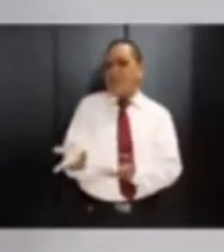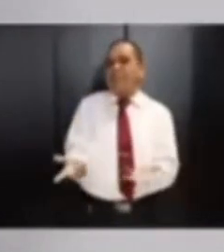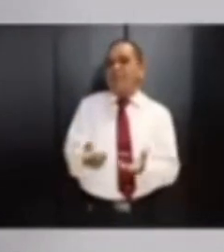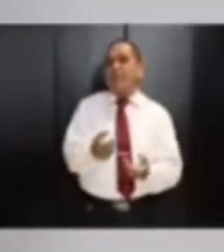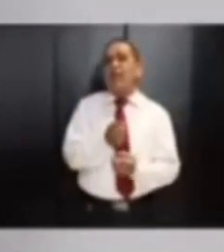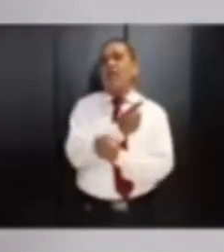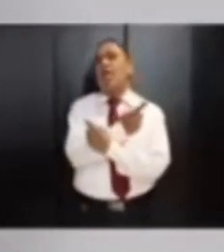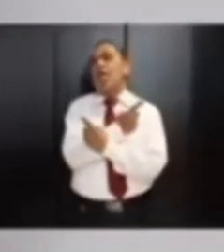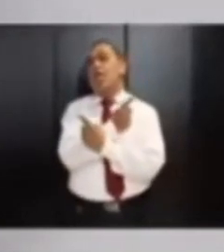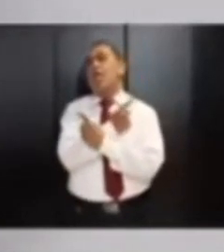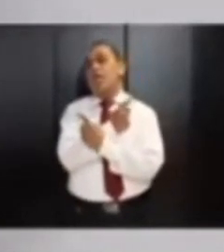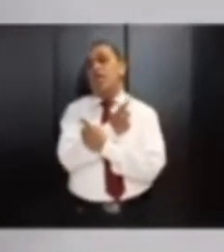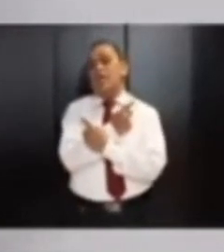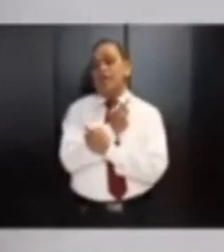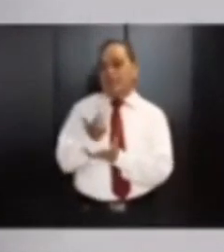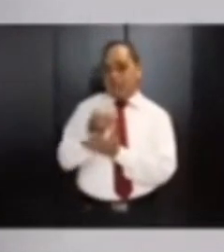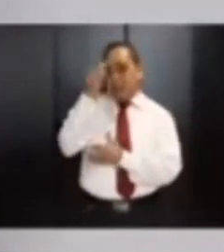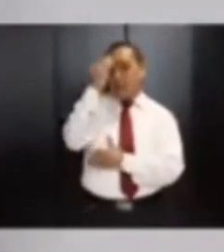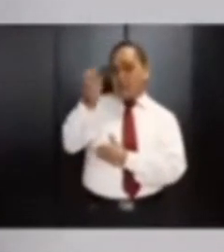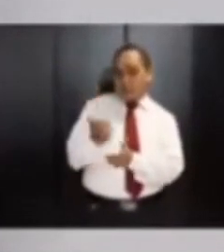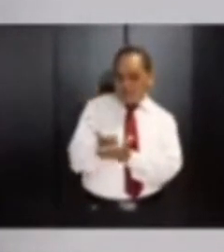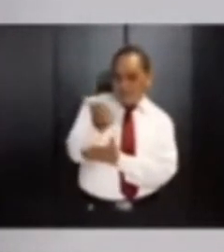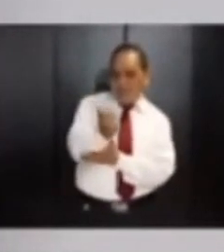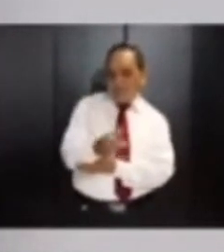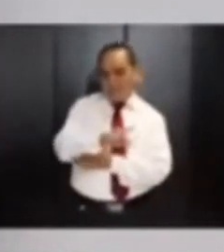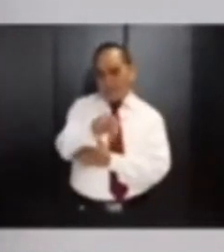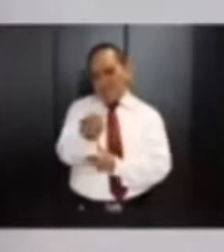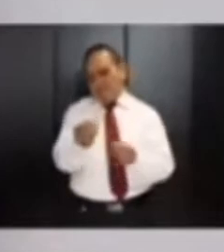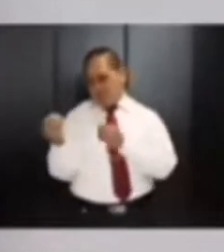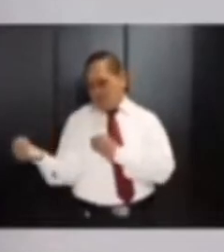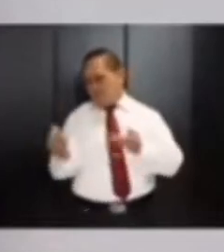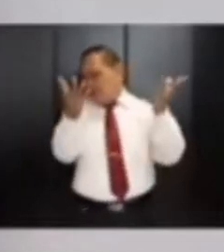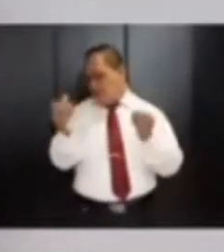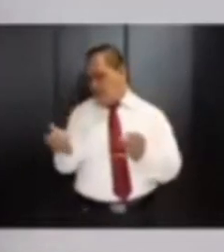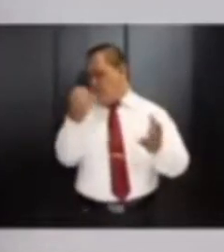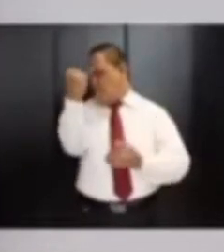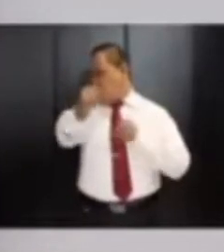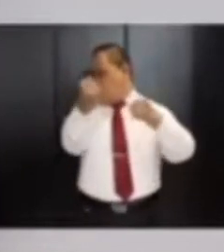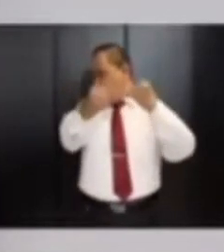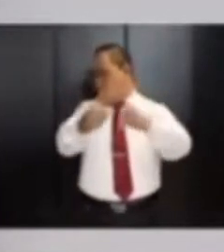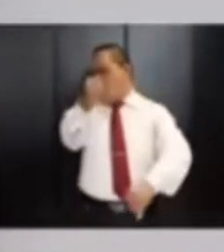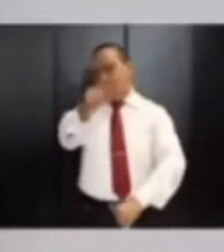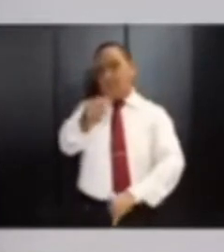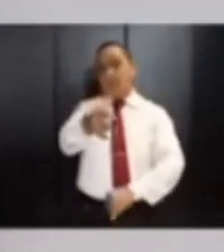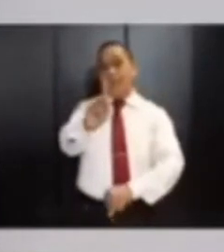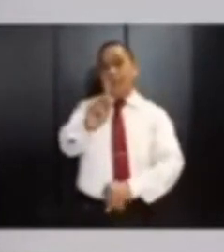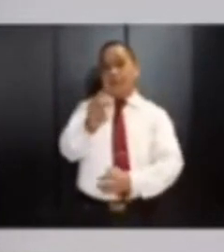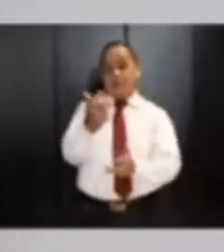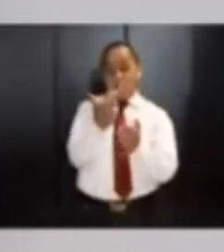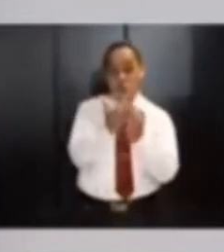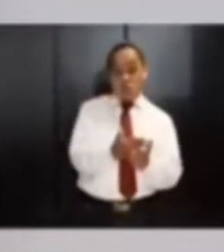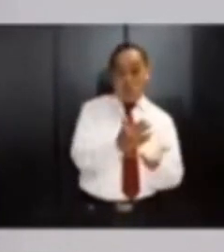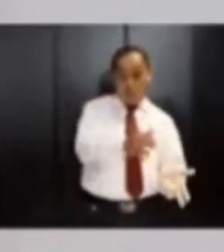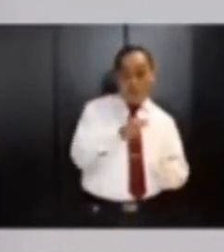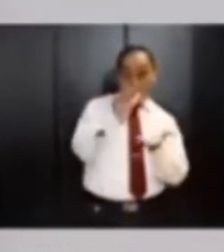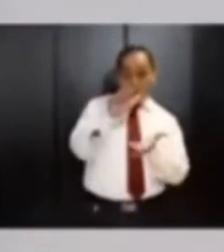decentes de andar pagando a tiempo profesoras dónde vas a la tupida y que lo sultán antes si no tenía dije a los proveedores canon